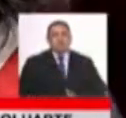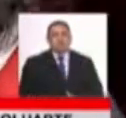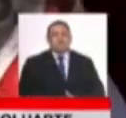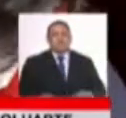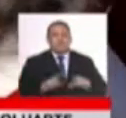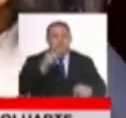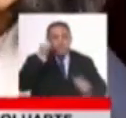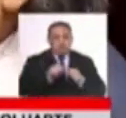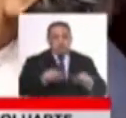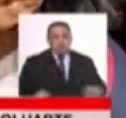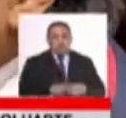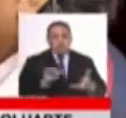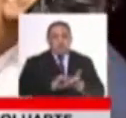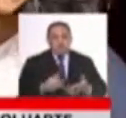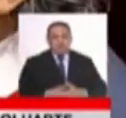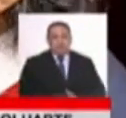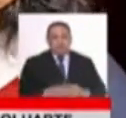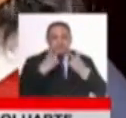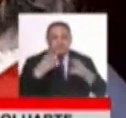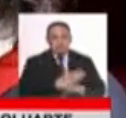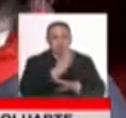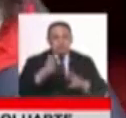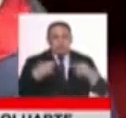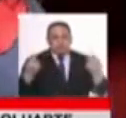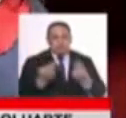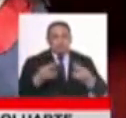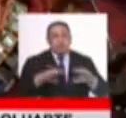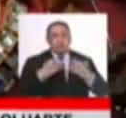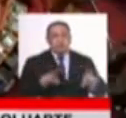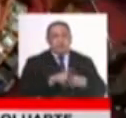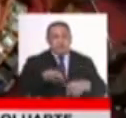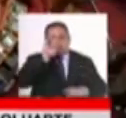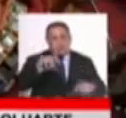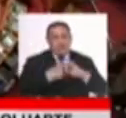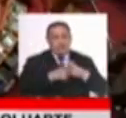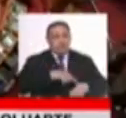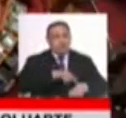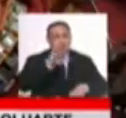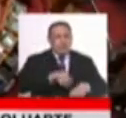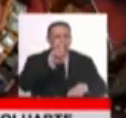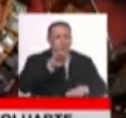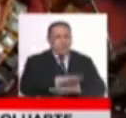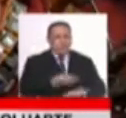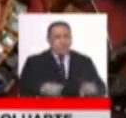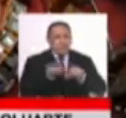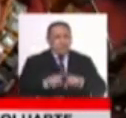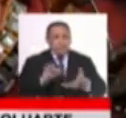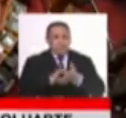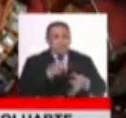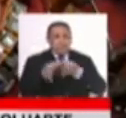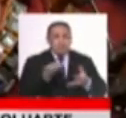cómo ahora ha dado la institucionalidad, ¿no es cierto?, el gobierno de Castillo, lo vamos a ver en un largo